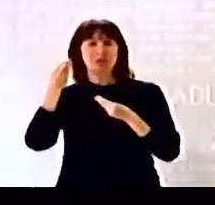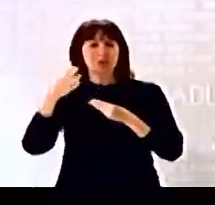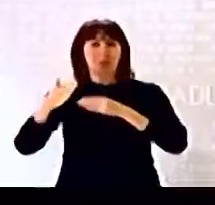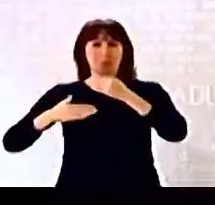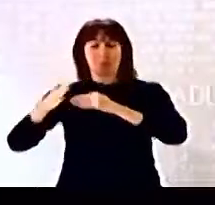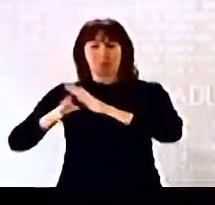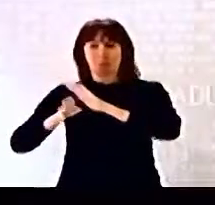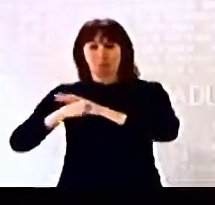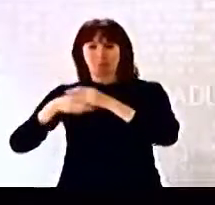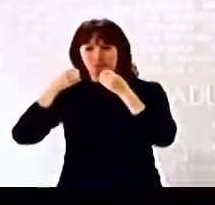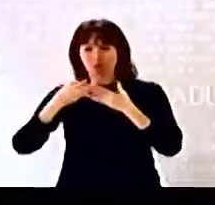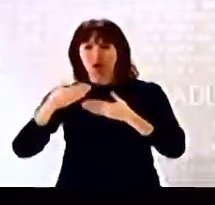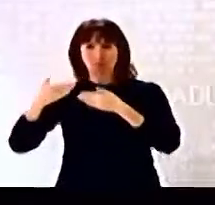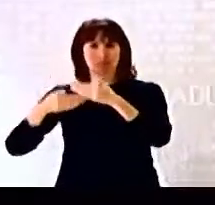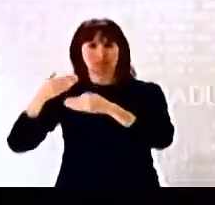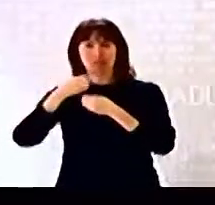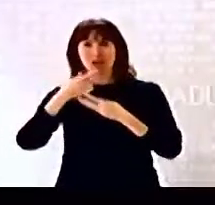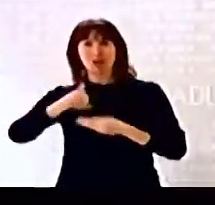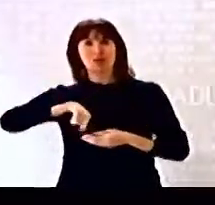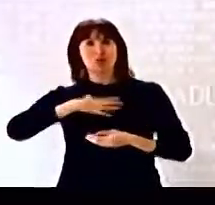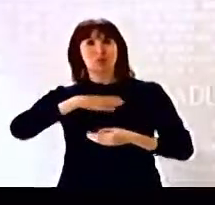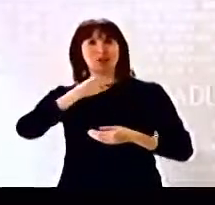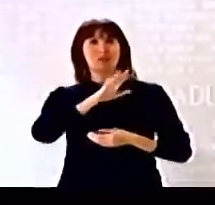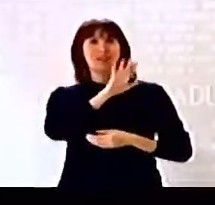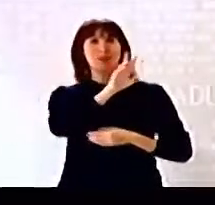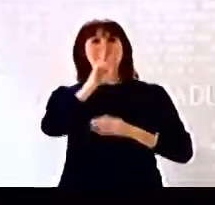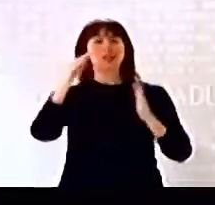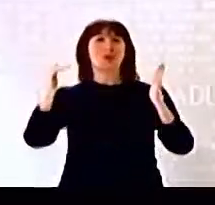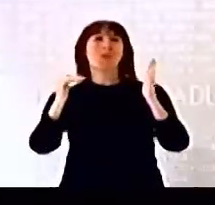adecuado, hemos sido capaces de administrar